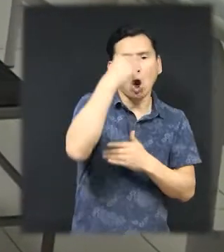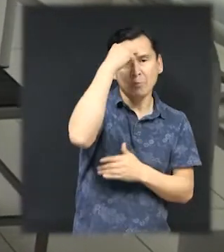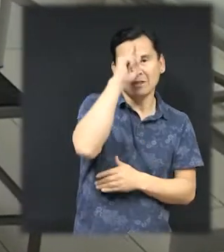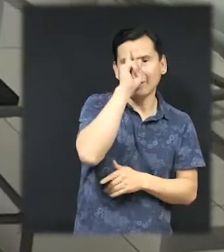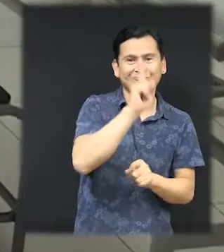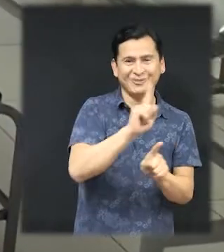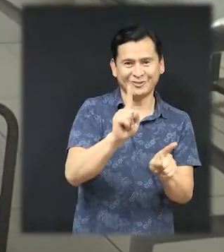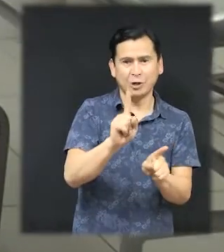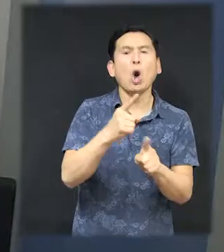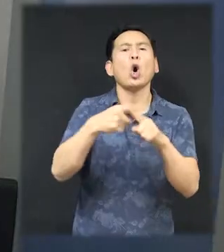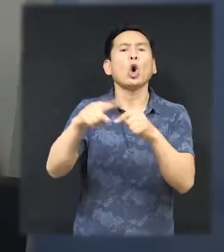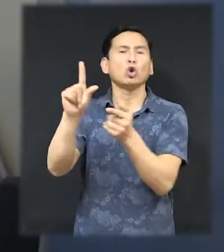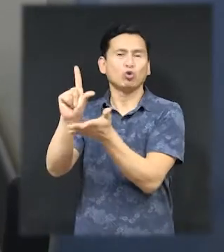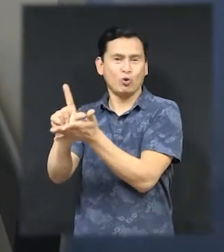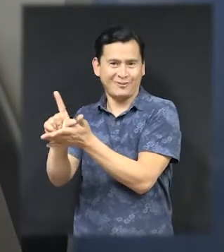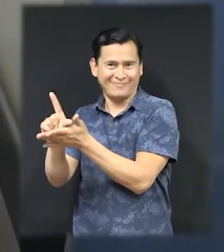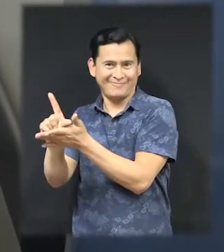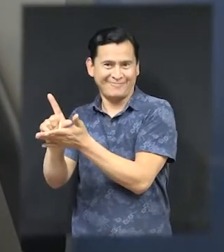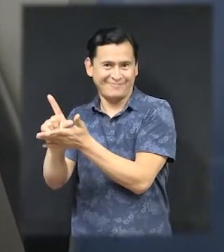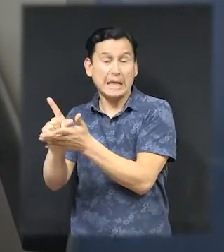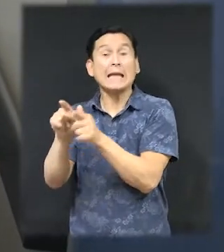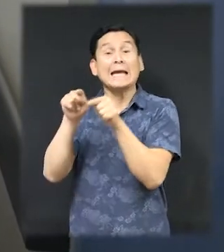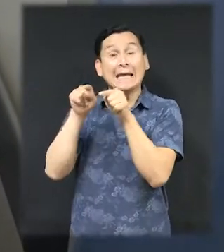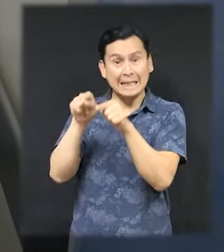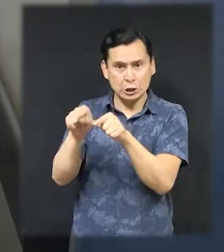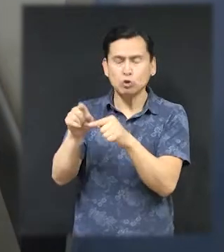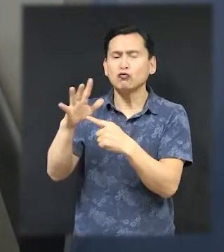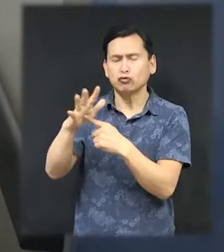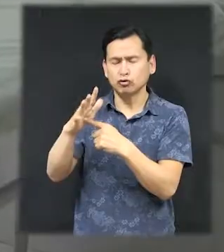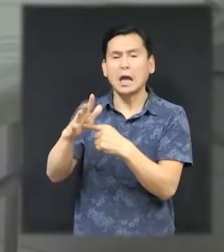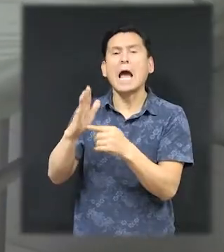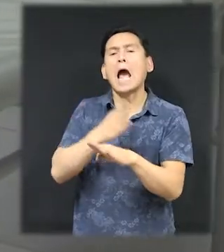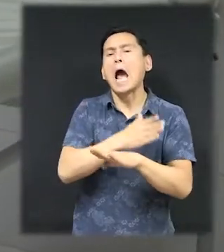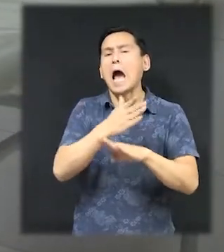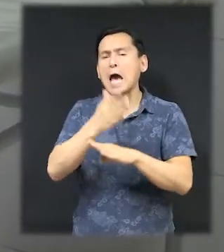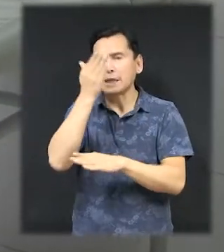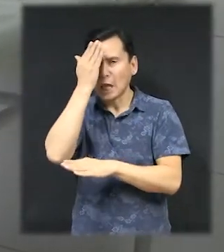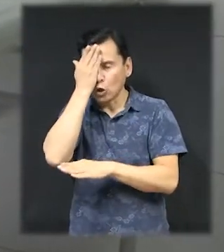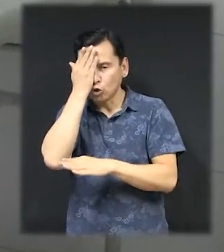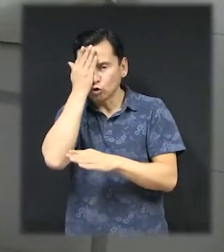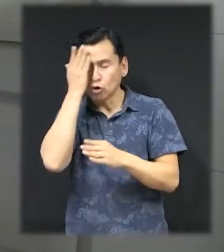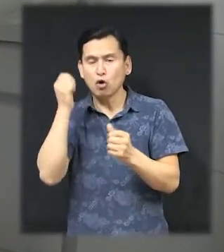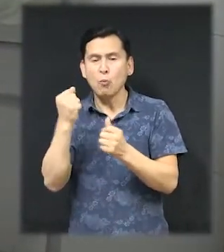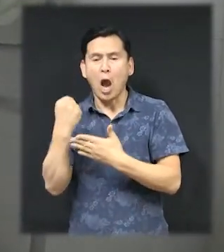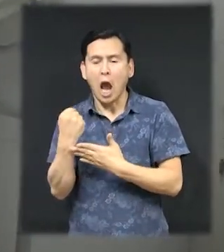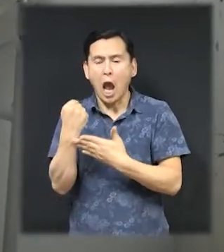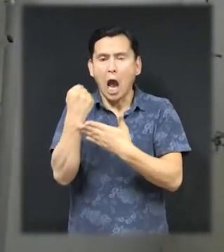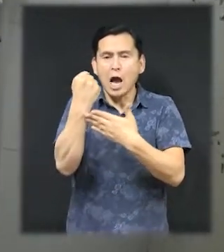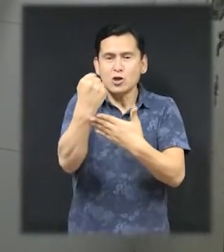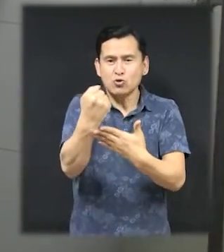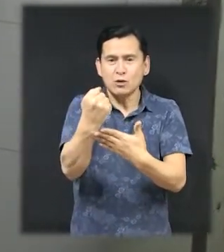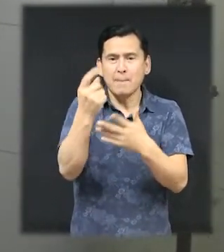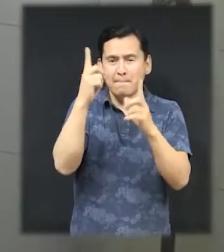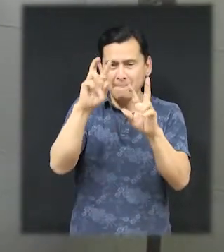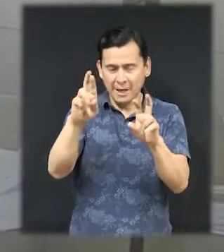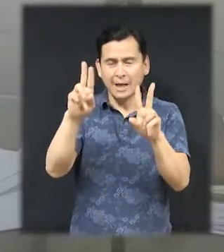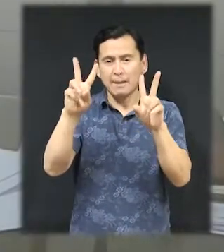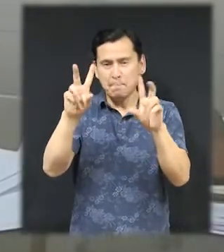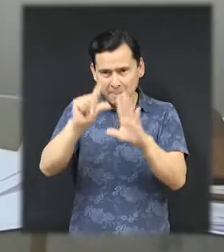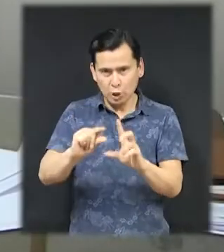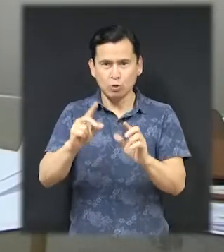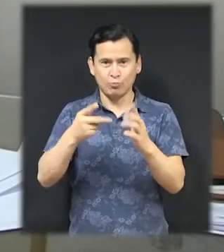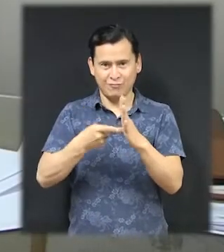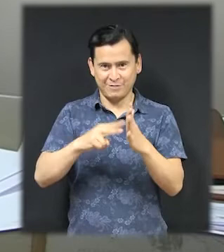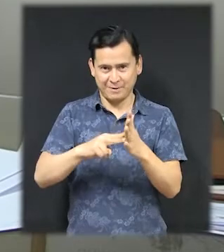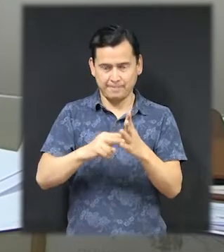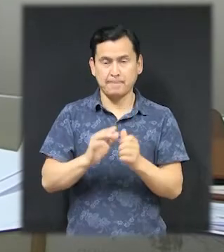urgencia. Esto lo tuvimos funcionando hasta el mes de agosto como un complemento de las atenciones en materia de morbilidad. Como no